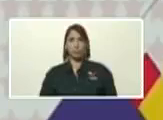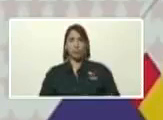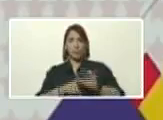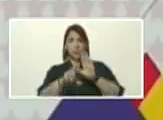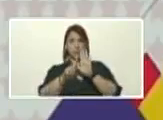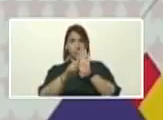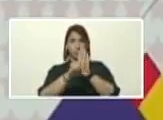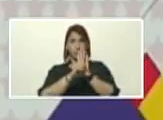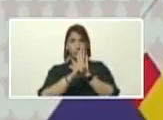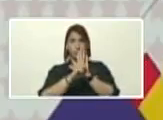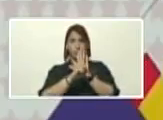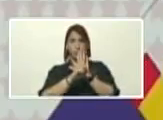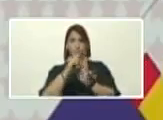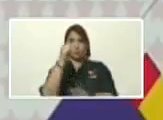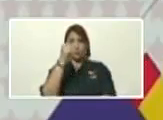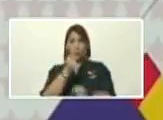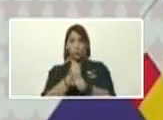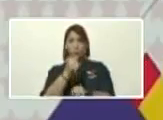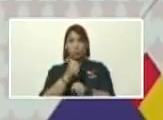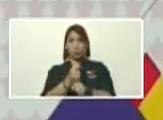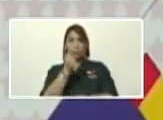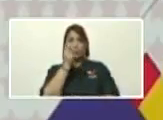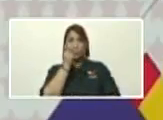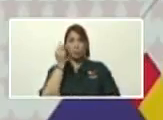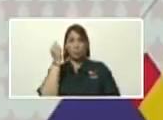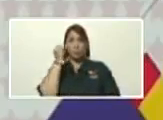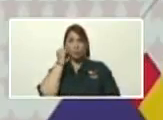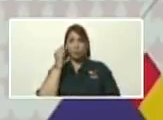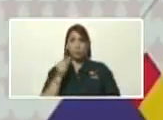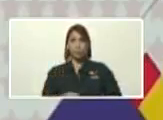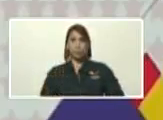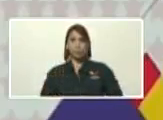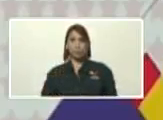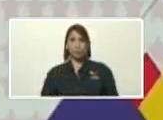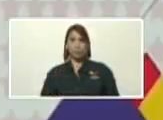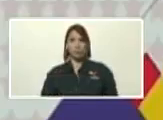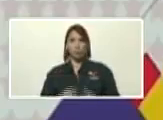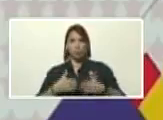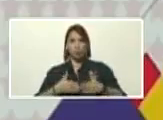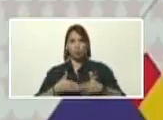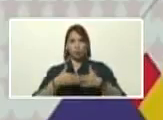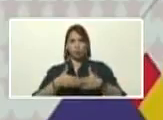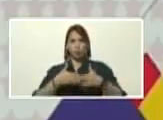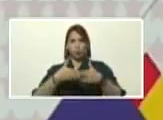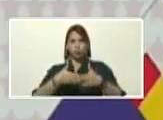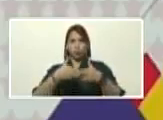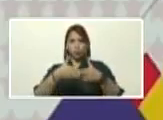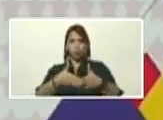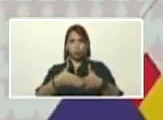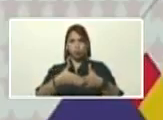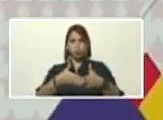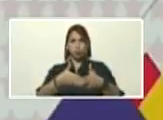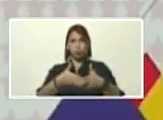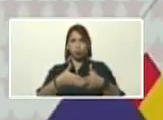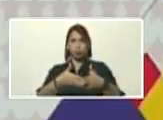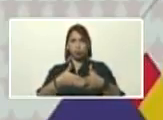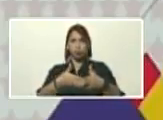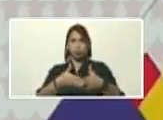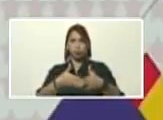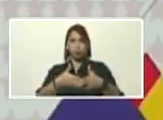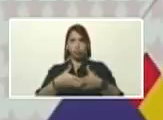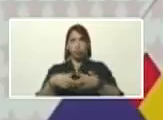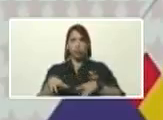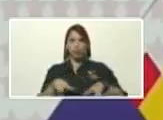Ley de los trabajadores y trabajadoras de la navegación marítima, fluvial